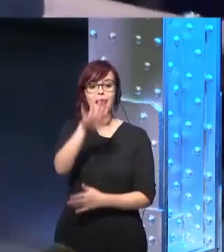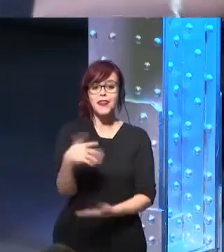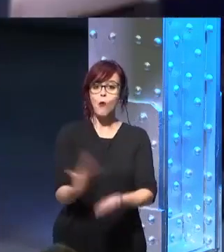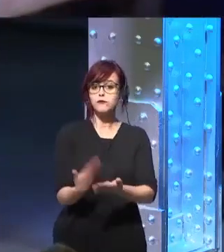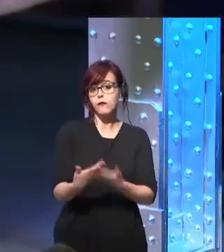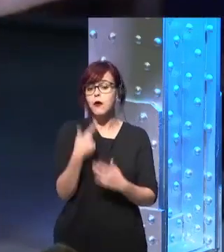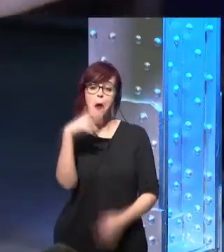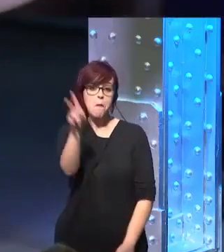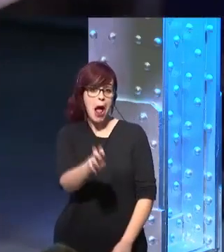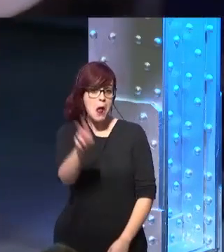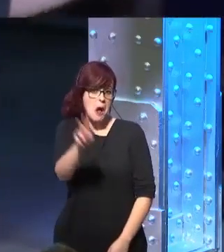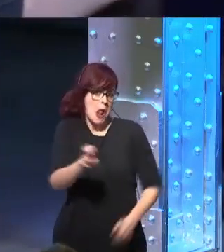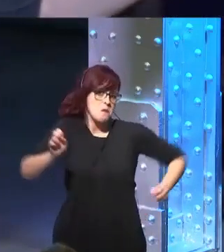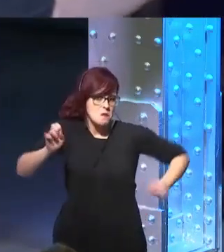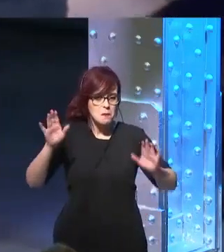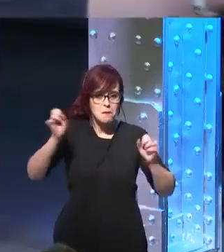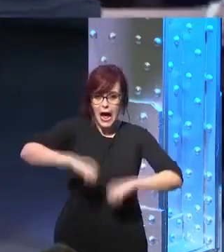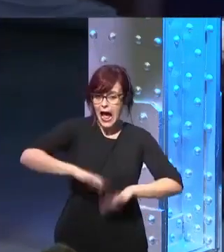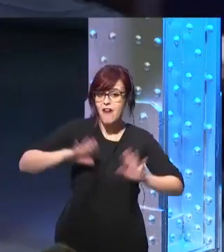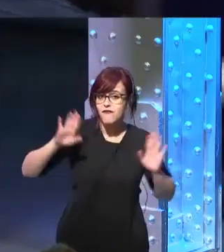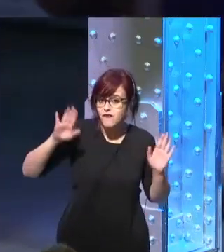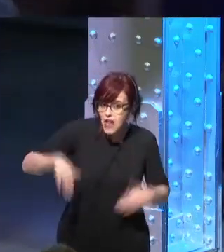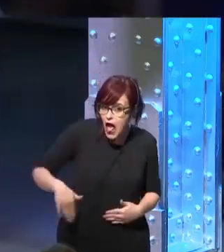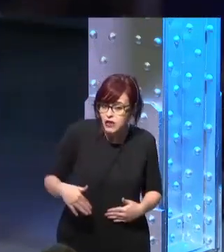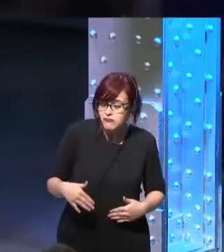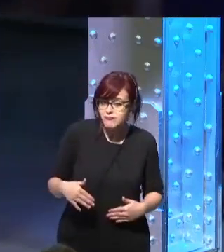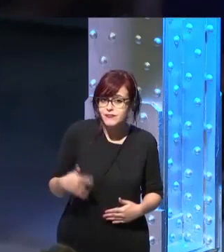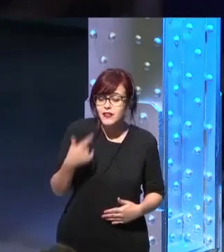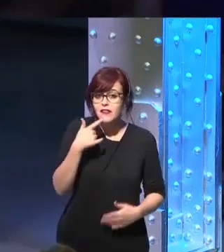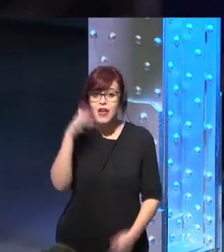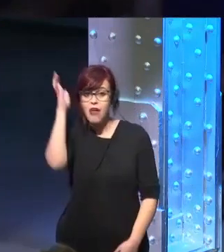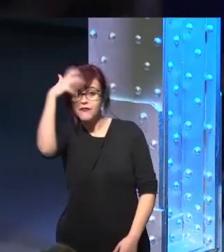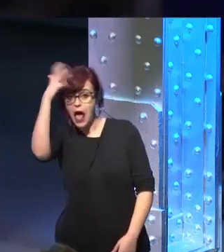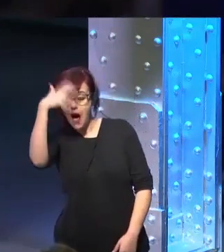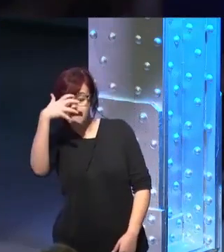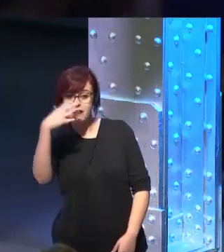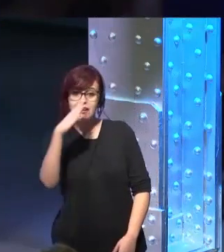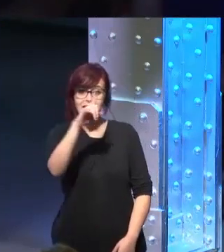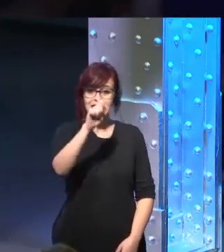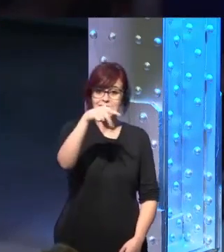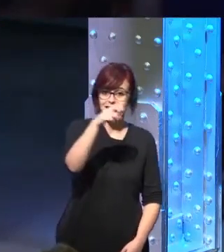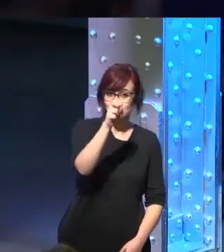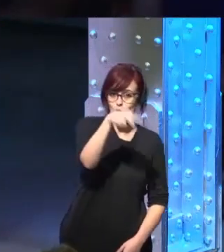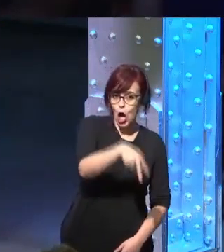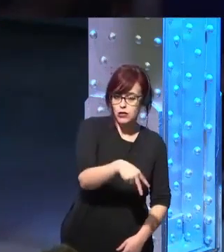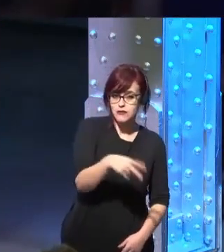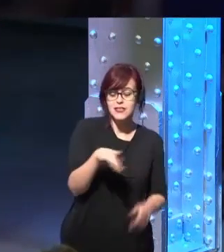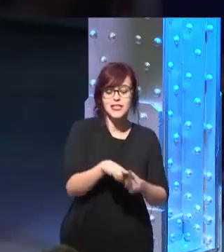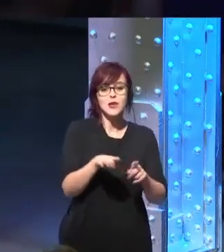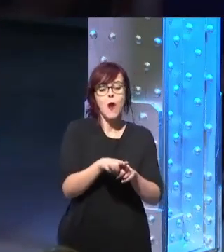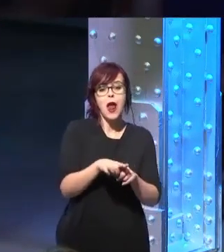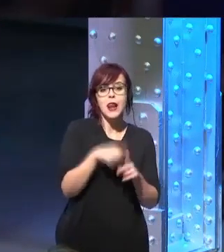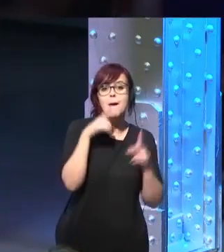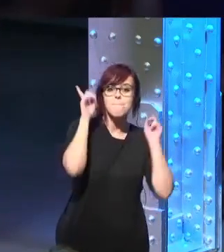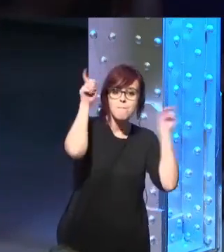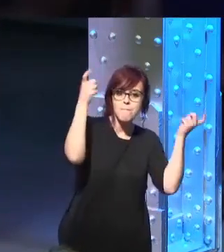en cierto modo, yo creo que lo único que necesitamos decir es Trump y Clinton. Trump y Clinton, como Medusa y